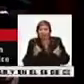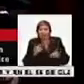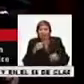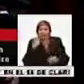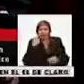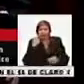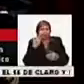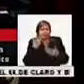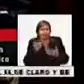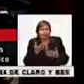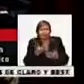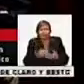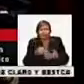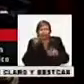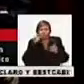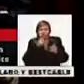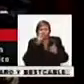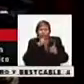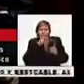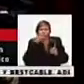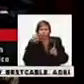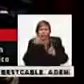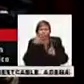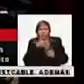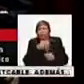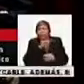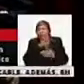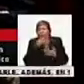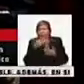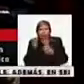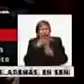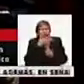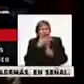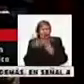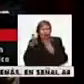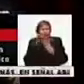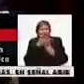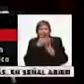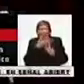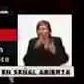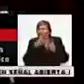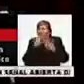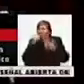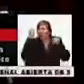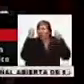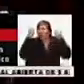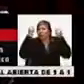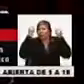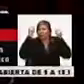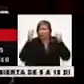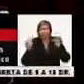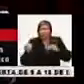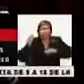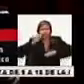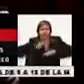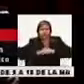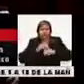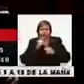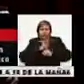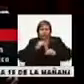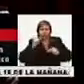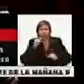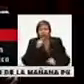hombre acusado sin fin, maltratado, con campañas de décadas encima contra